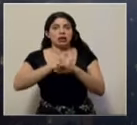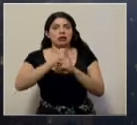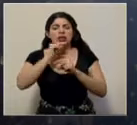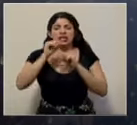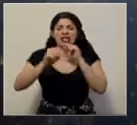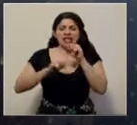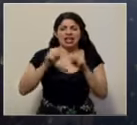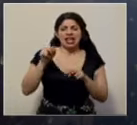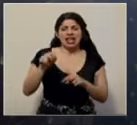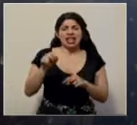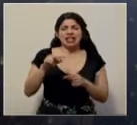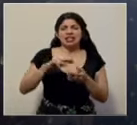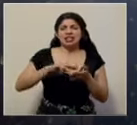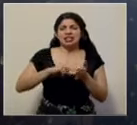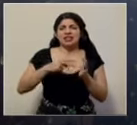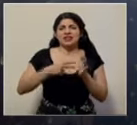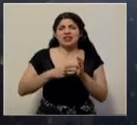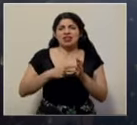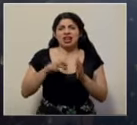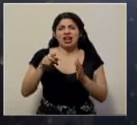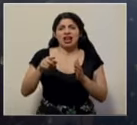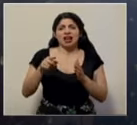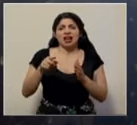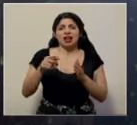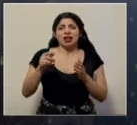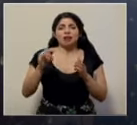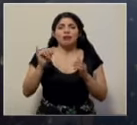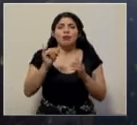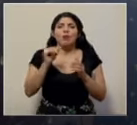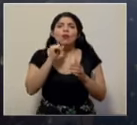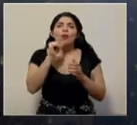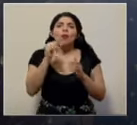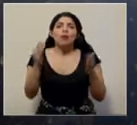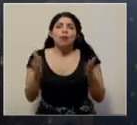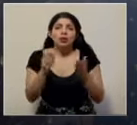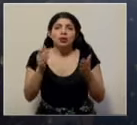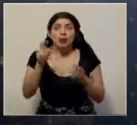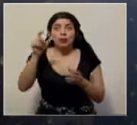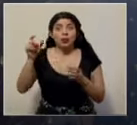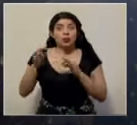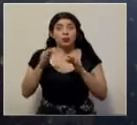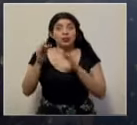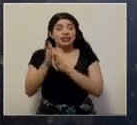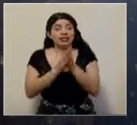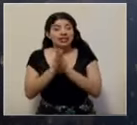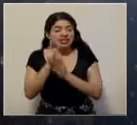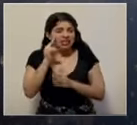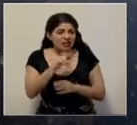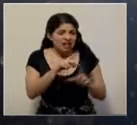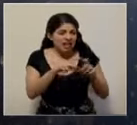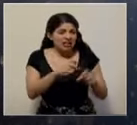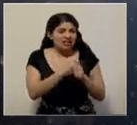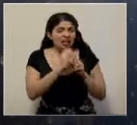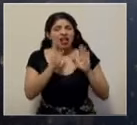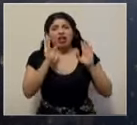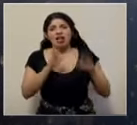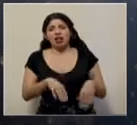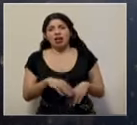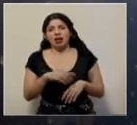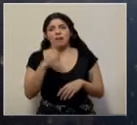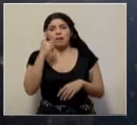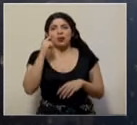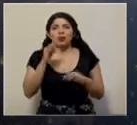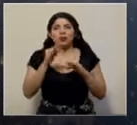está generando desaliento entre potenciales turistas, está desanimando la venida